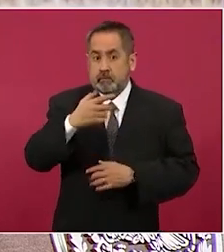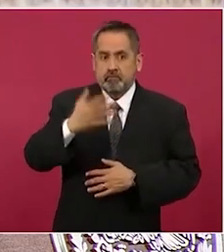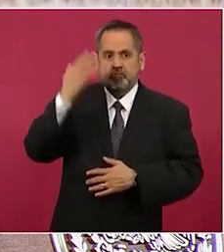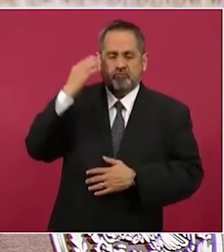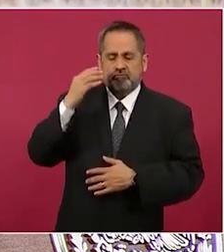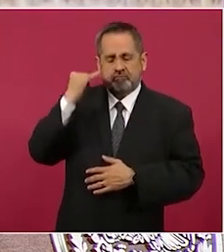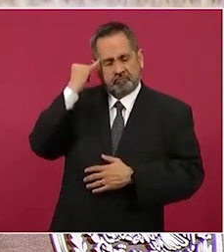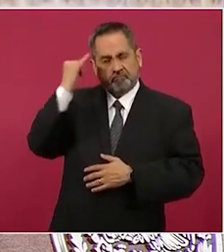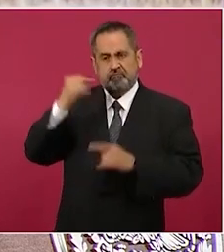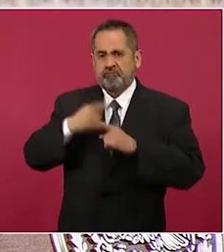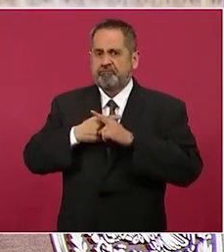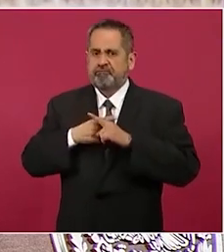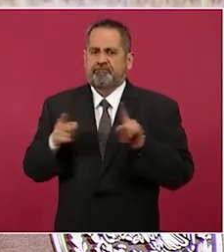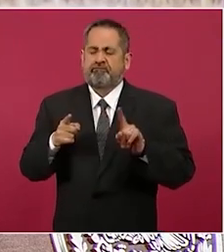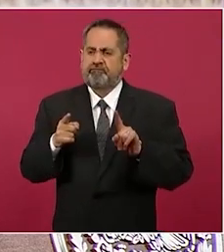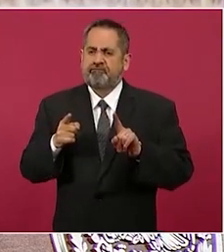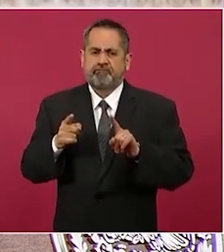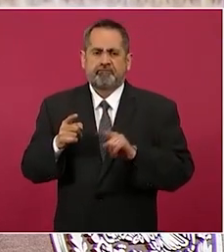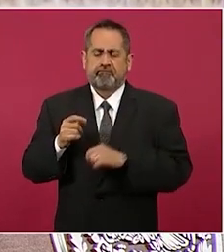radicales,